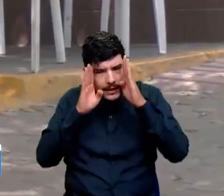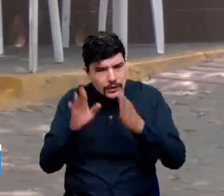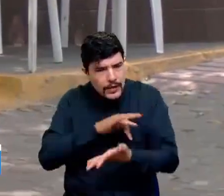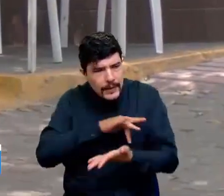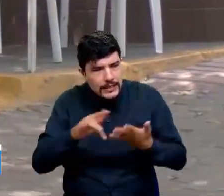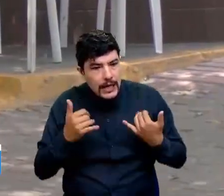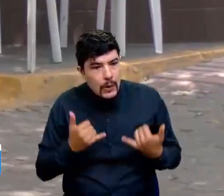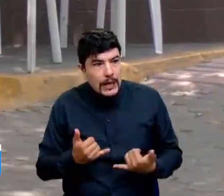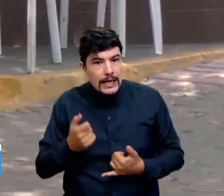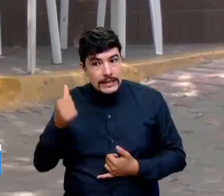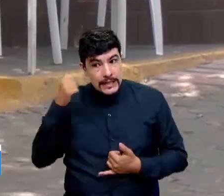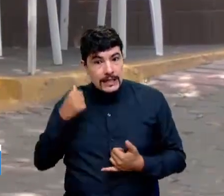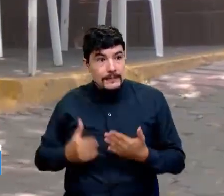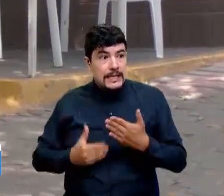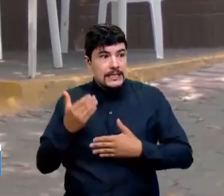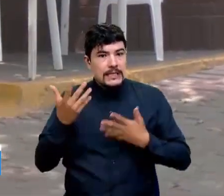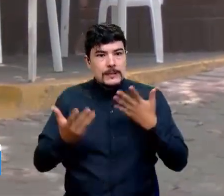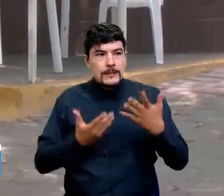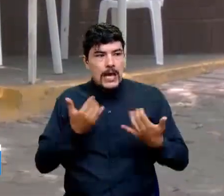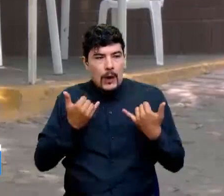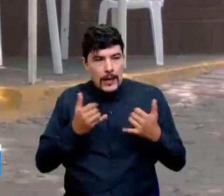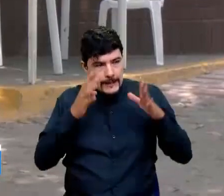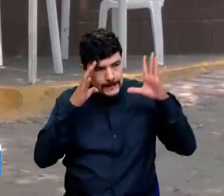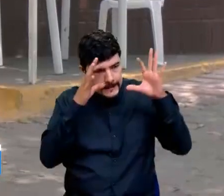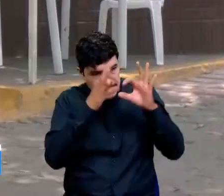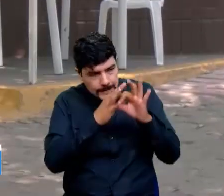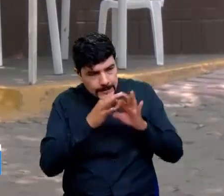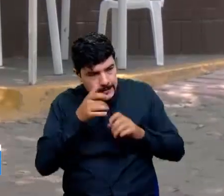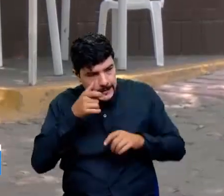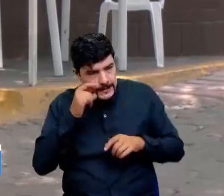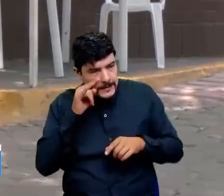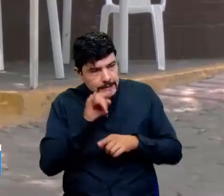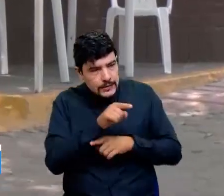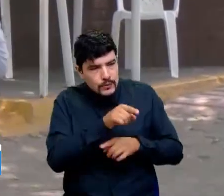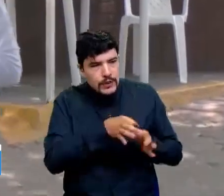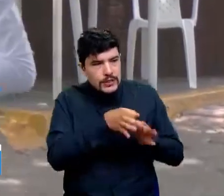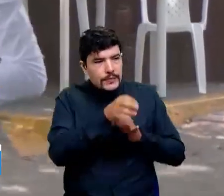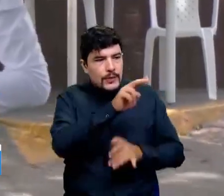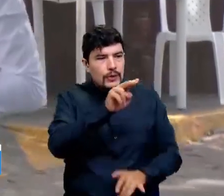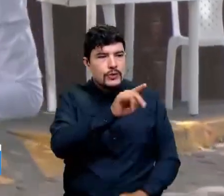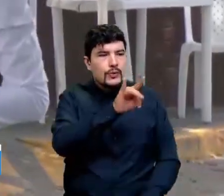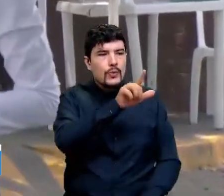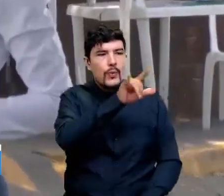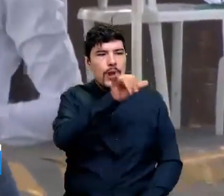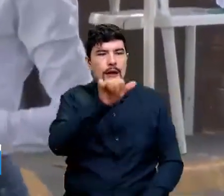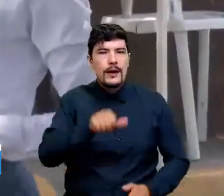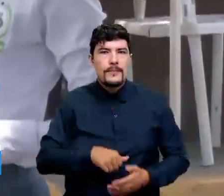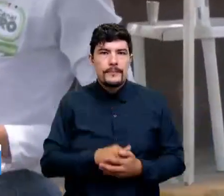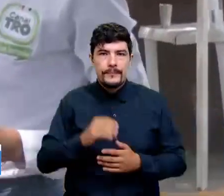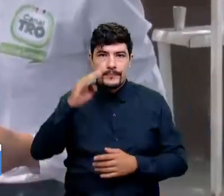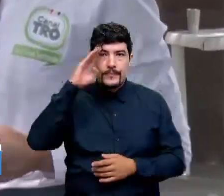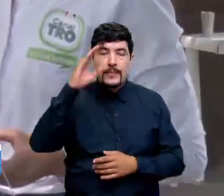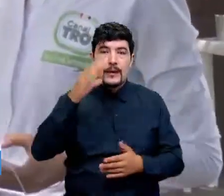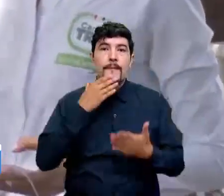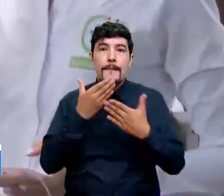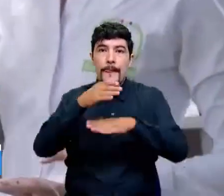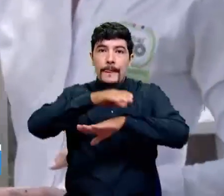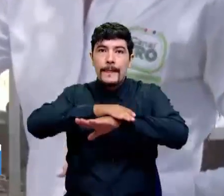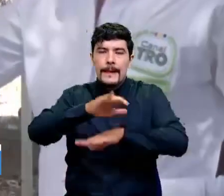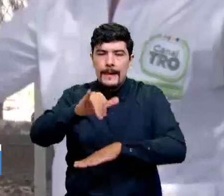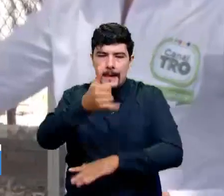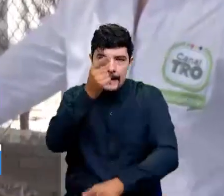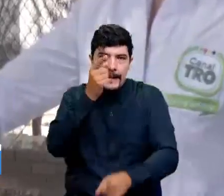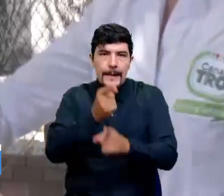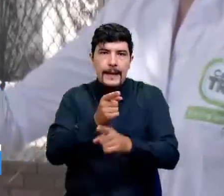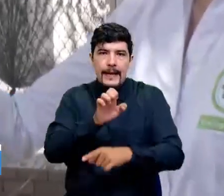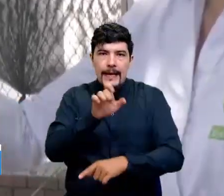por supuesto, tiene en el ojo de Colombia al municipio del Zulia. Muy buenas tardes. Efectivamente, la S. Hospital